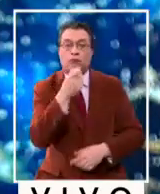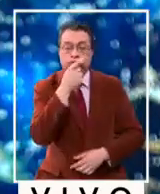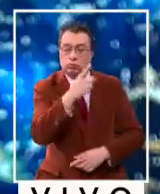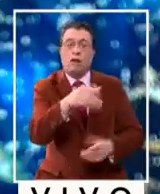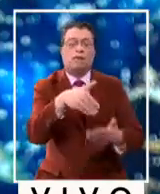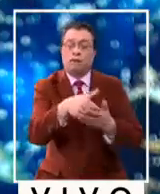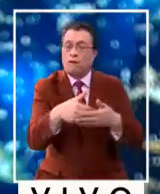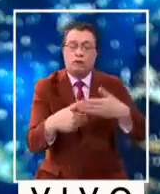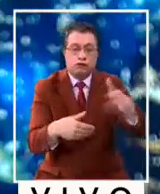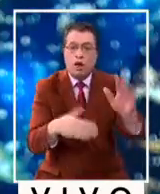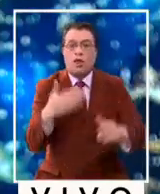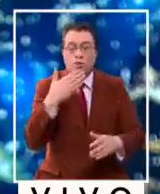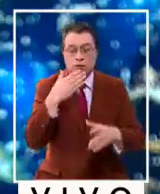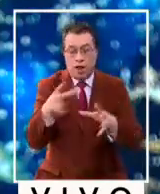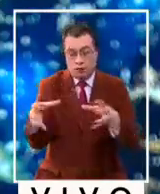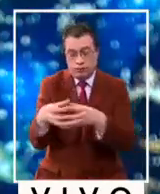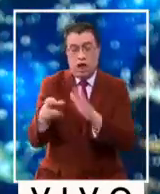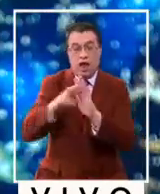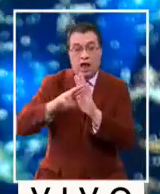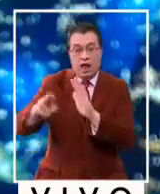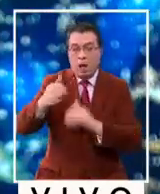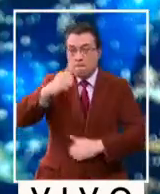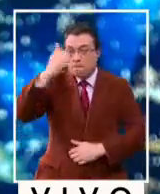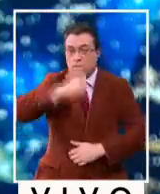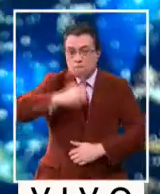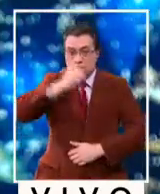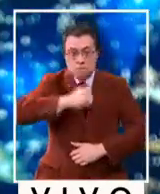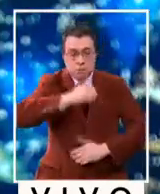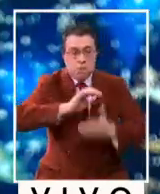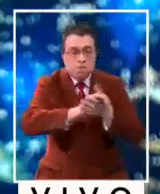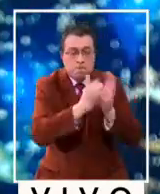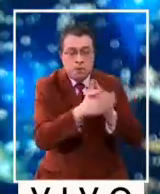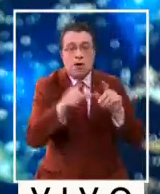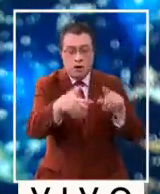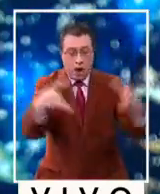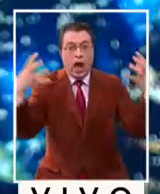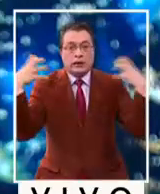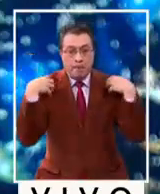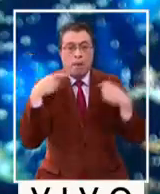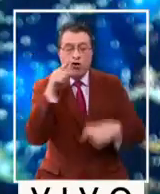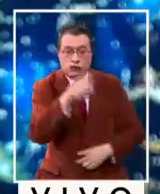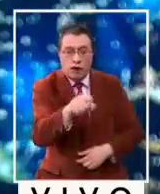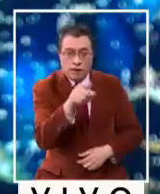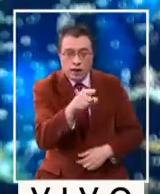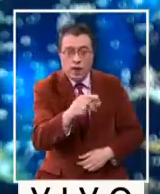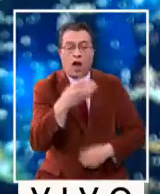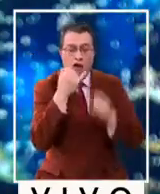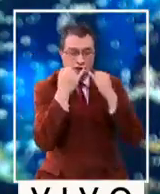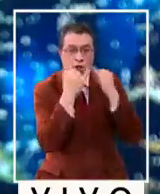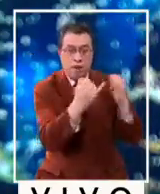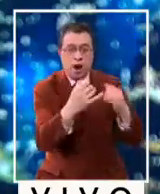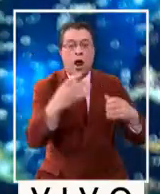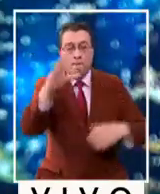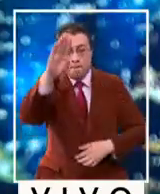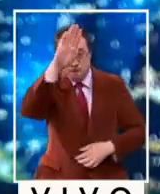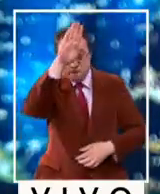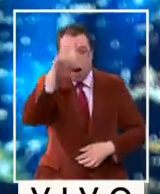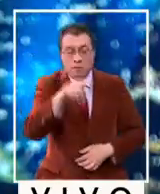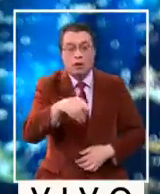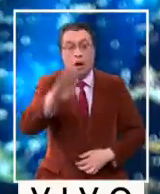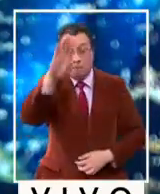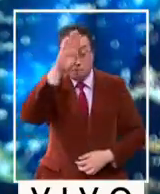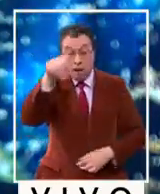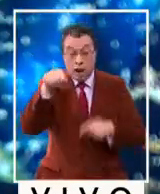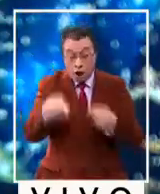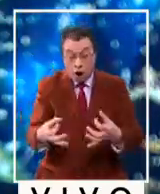porque representa una organización que encubrió. Y porque era su responsabilidad, además, informar al Papa, un Papa que decidió hasta